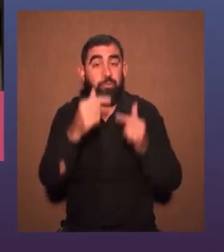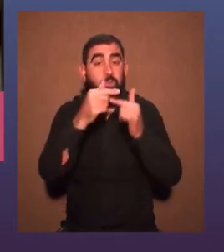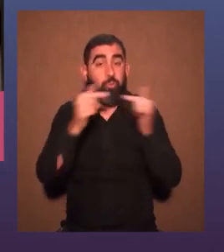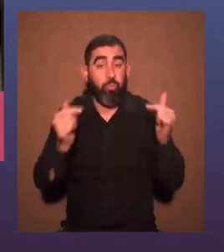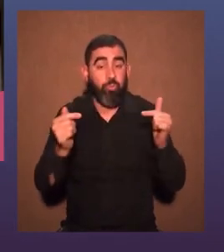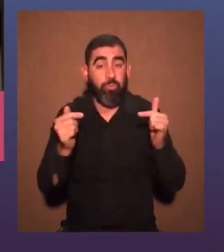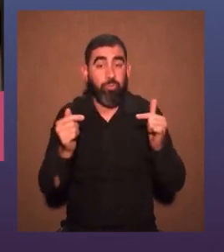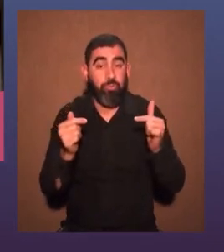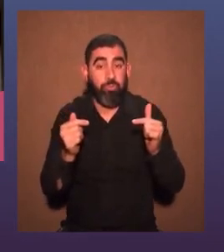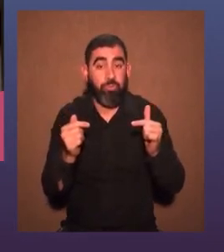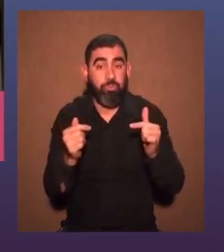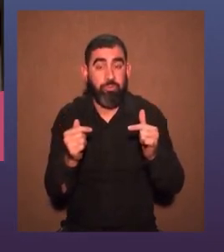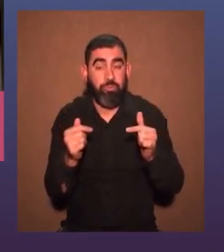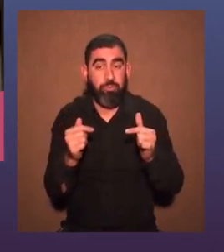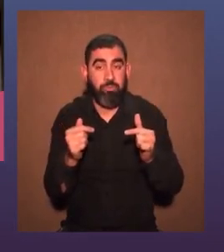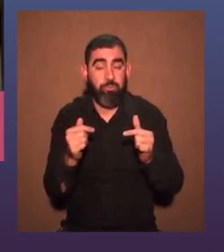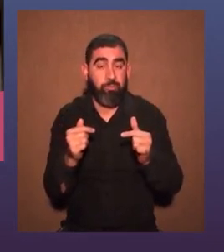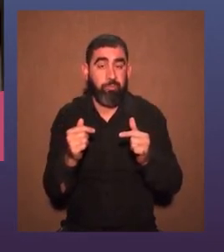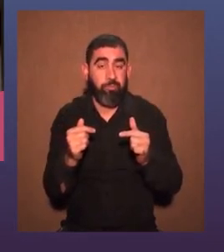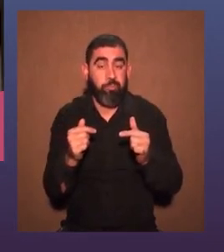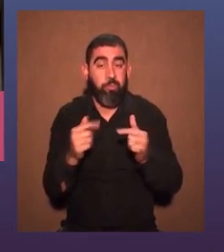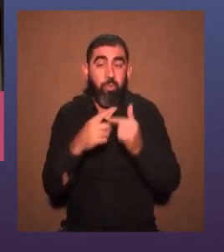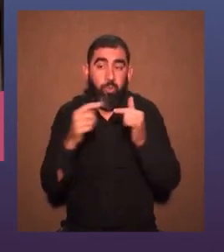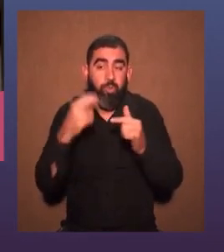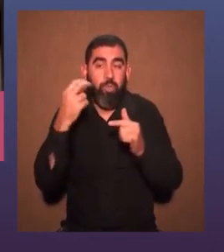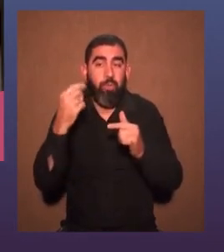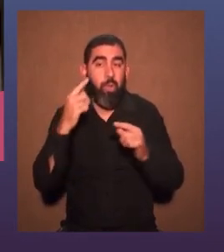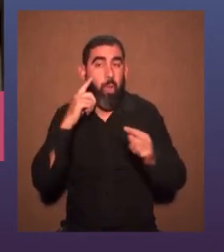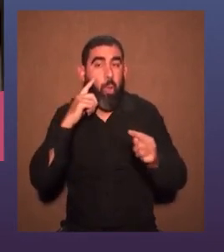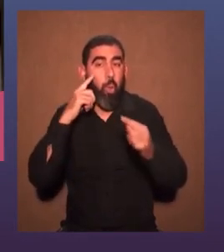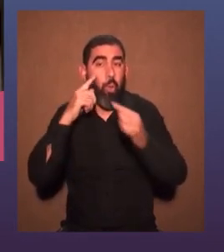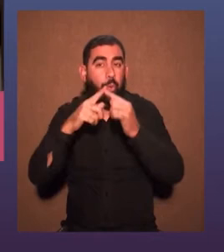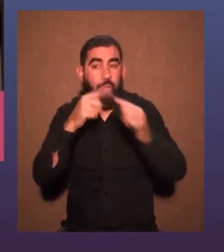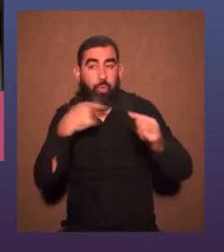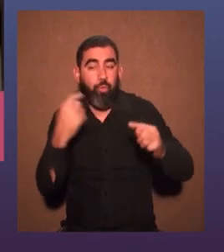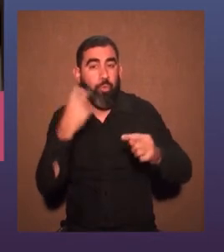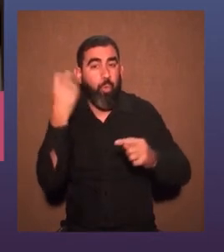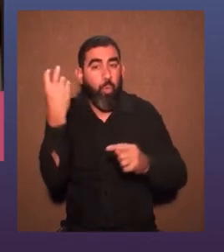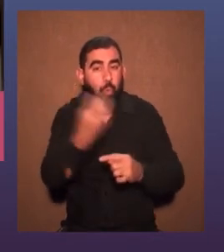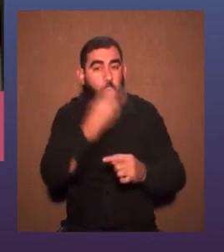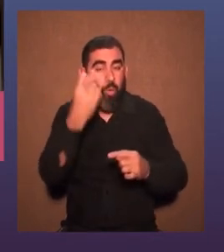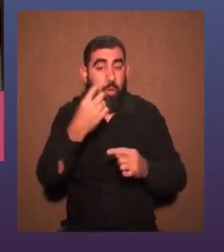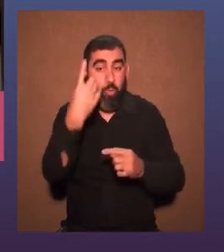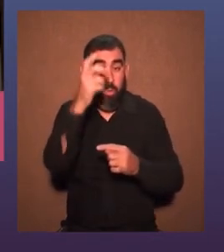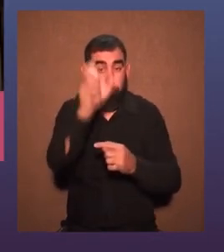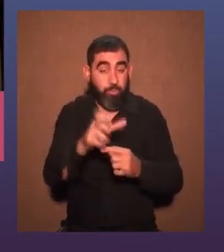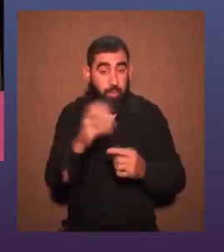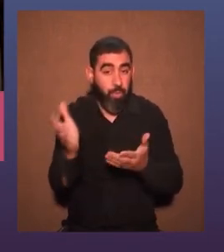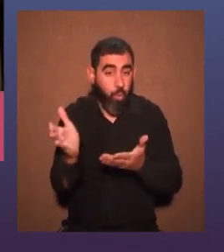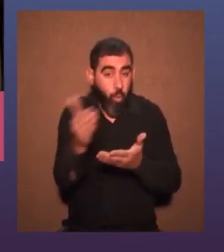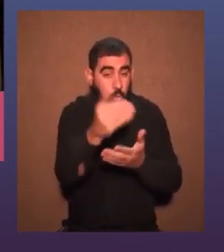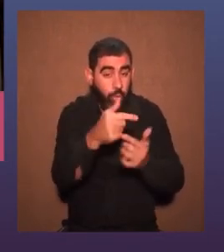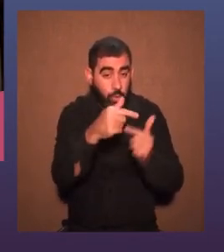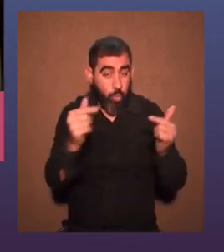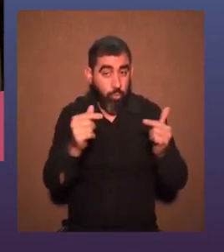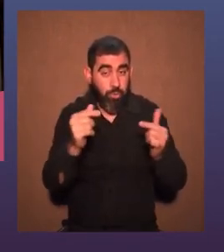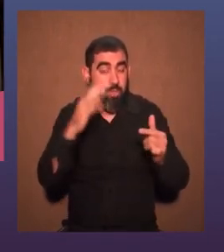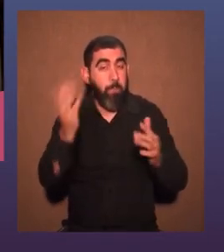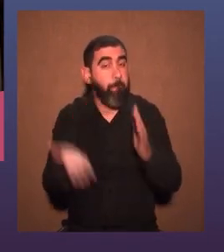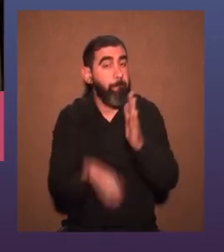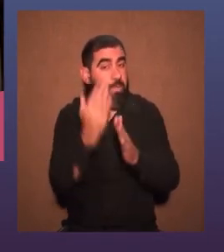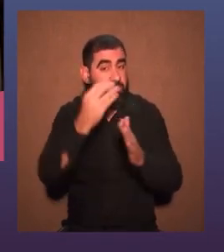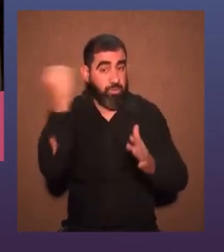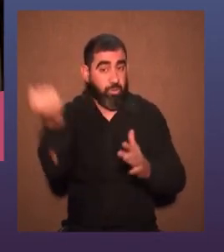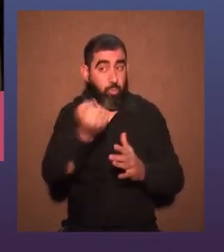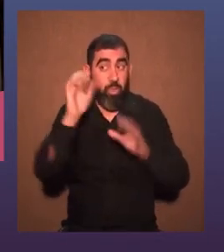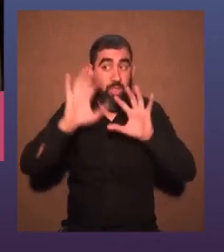elementos de lo más pintorescos. Se trató de uno de los coleccionistas de las obras del Quijote más